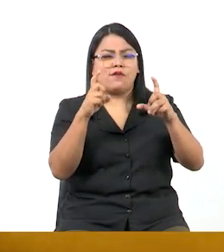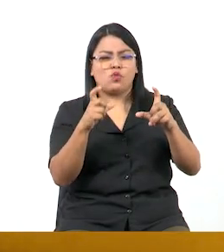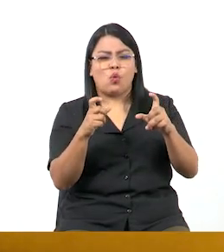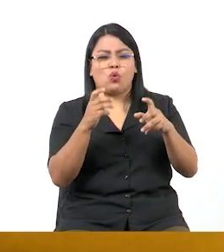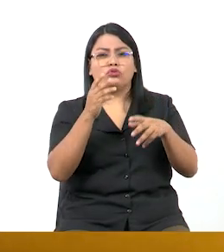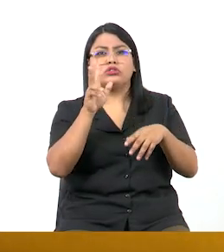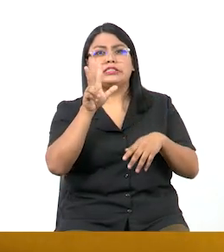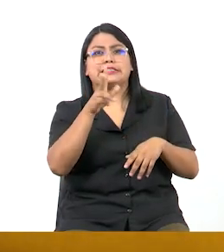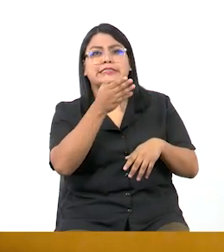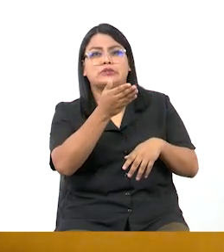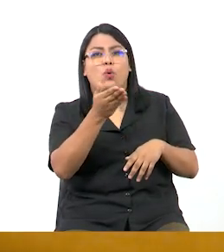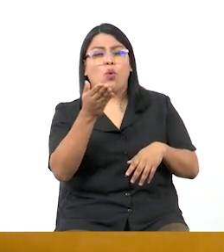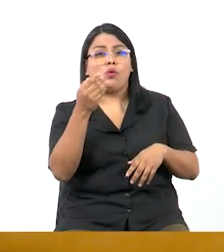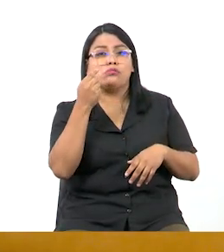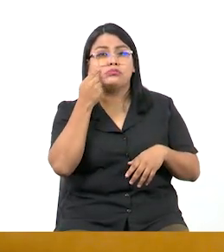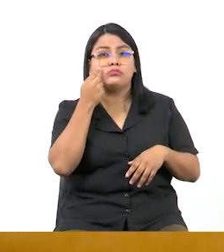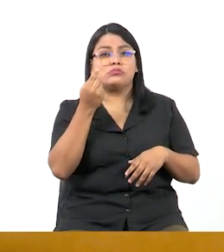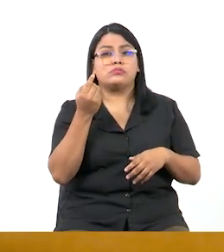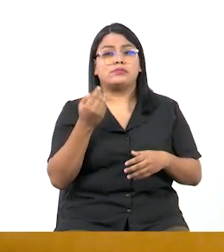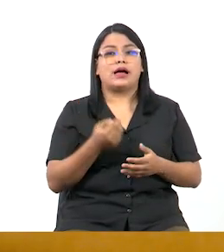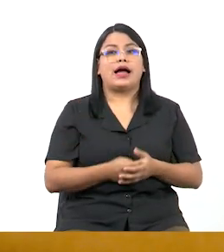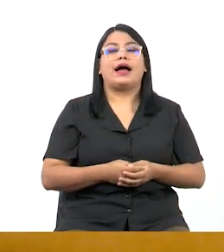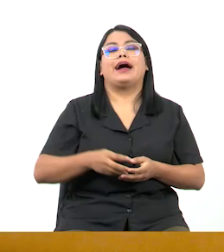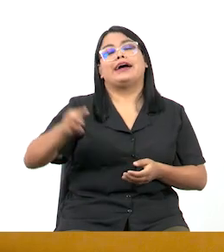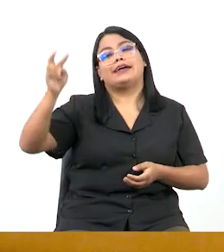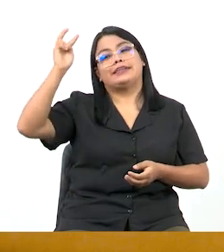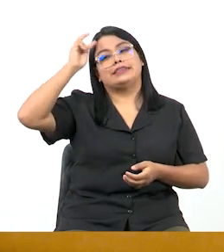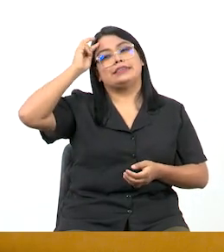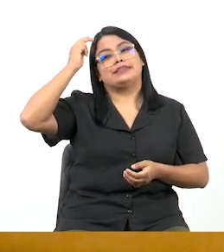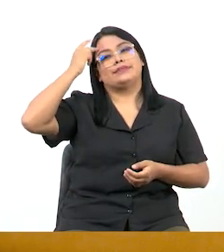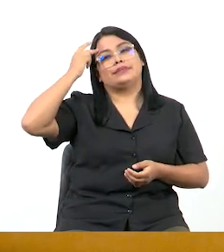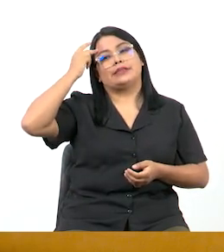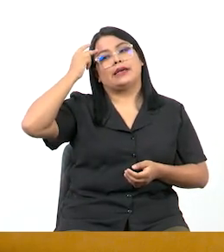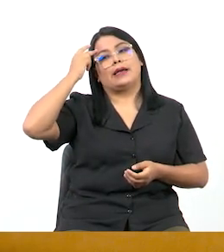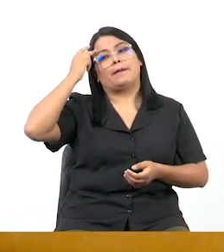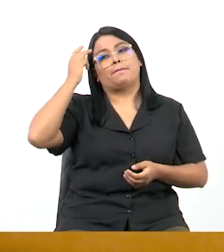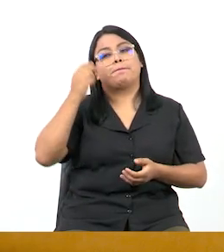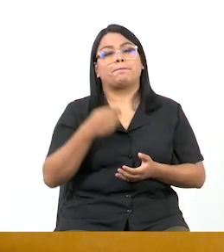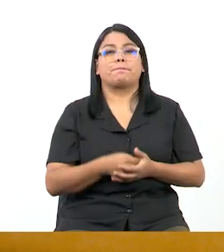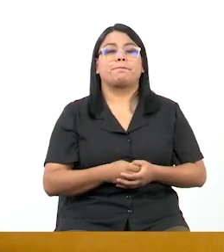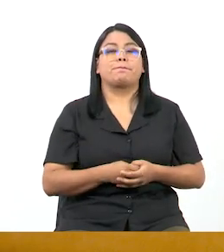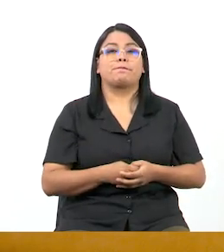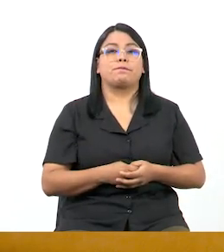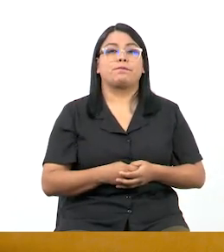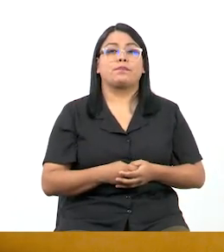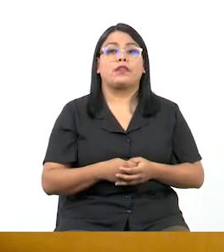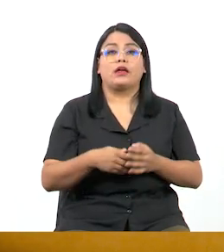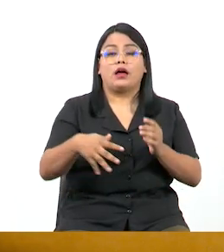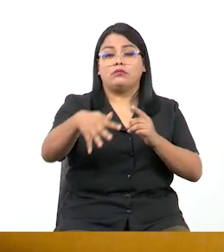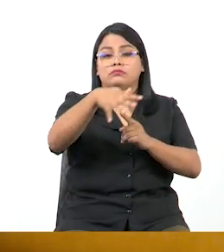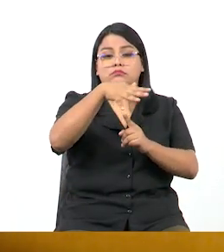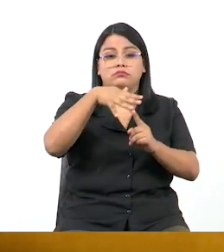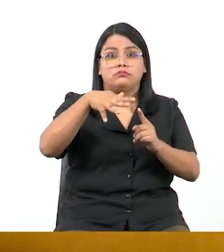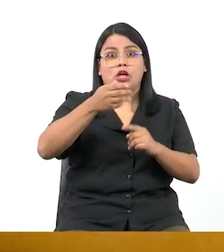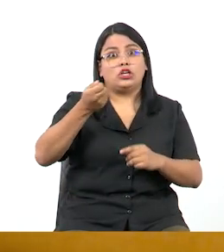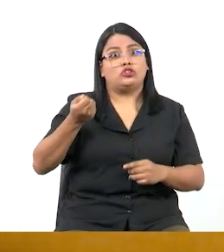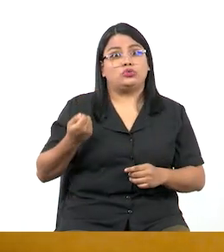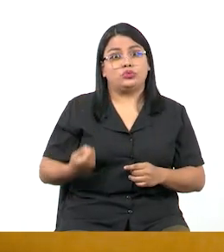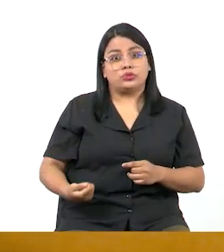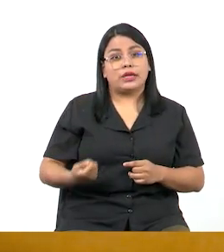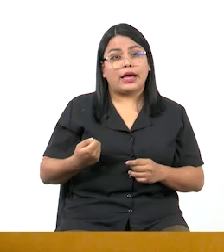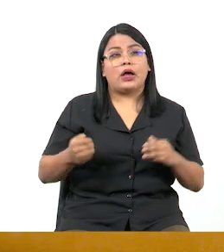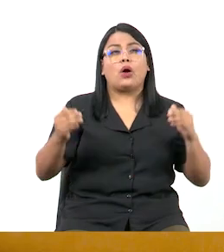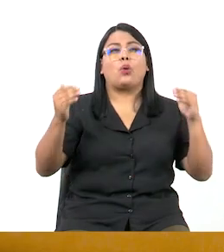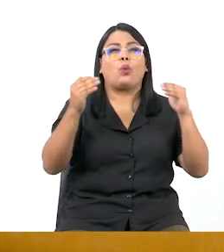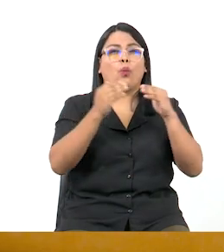imagen y tenemos estas 3 cajas al inicio. Esto quiere decir que lo que estamos haciendo en un primer momento es contextualizar al